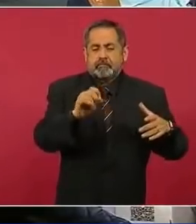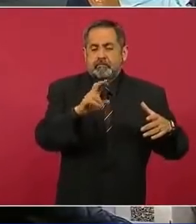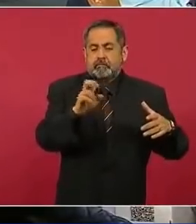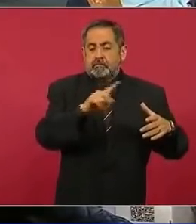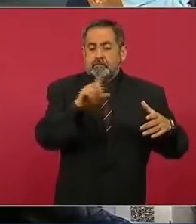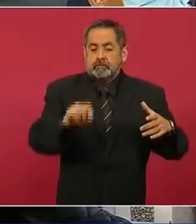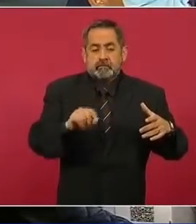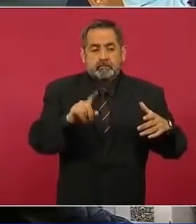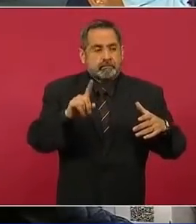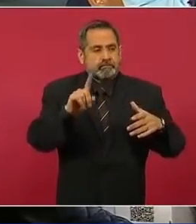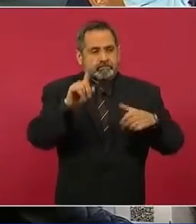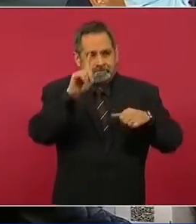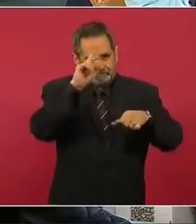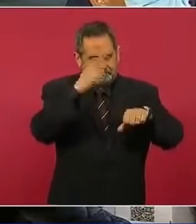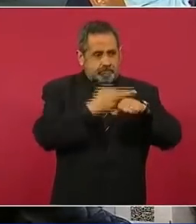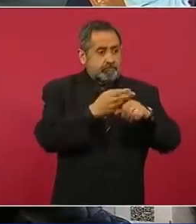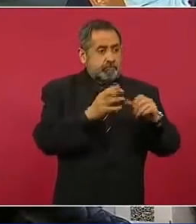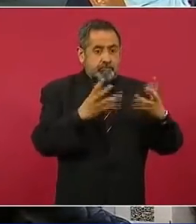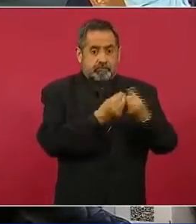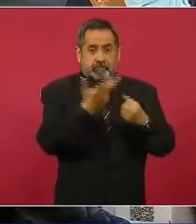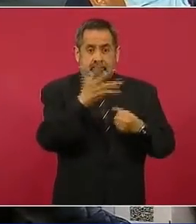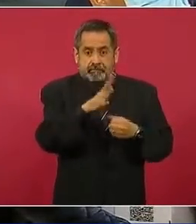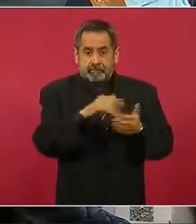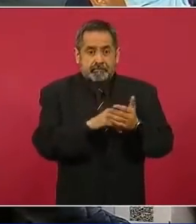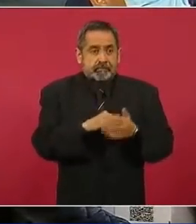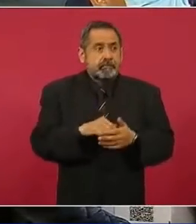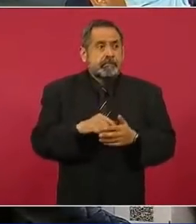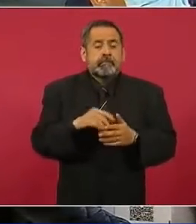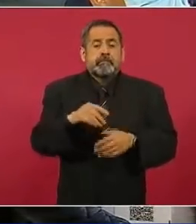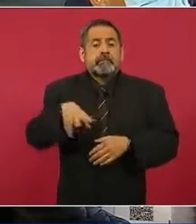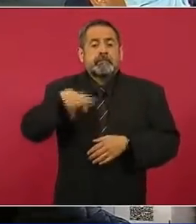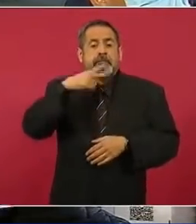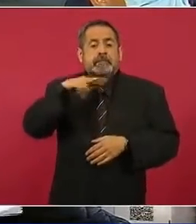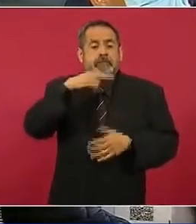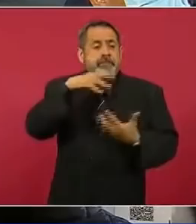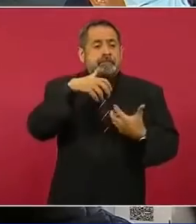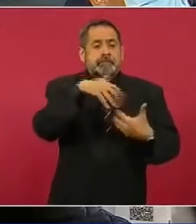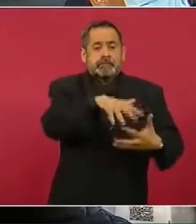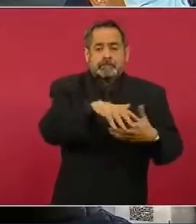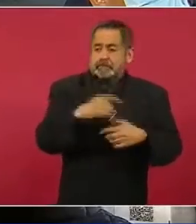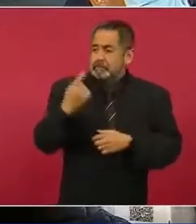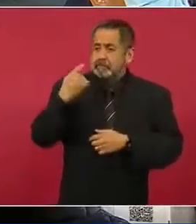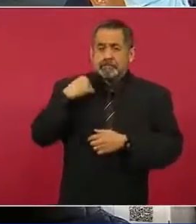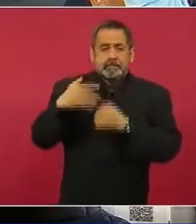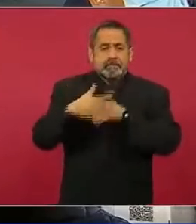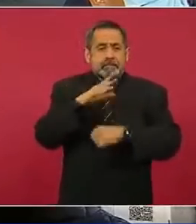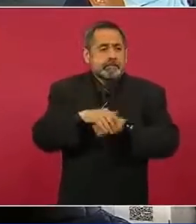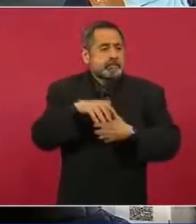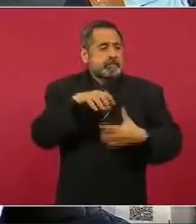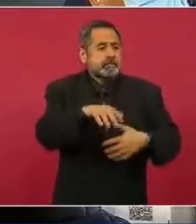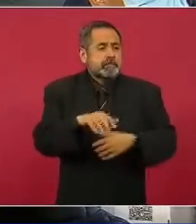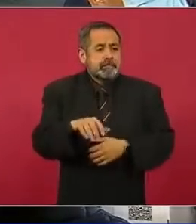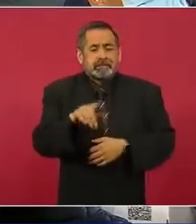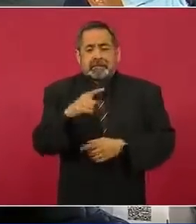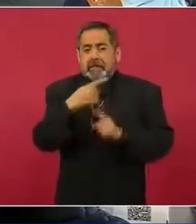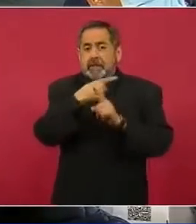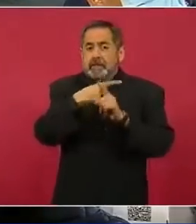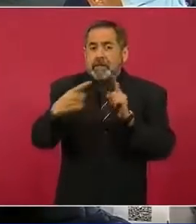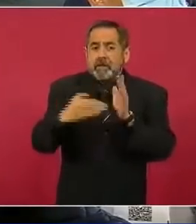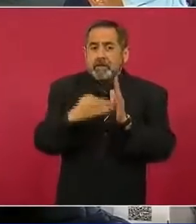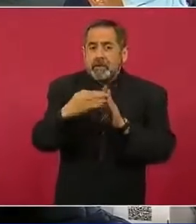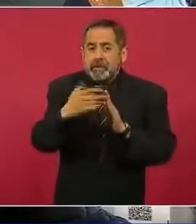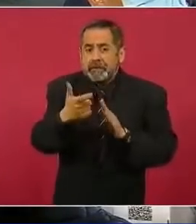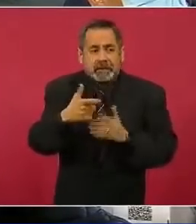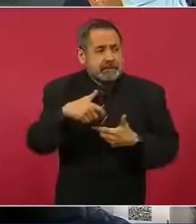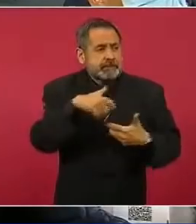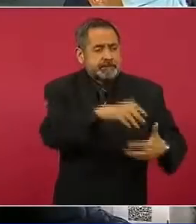un aguinaldazo de más de medio millón de pesos hace tan solo 15 días? ¿Sabe usted que Lorenzo Córdoba